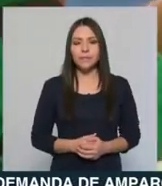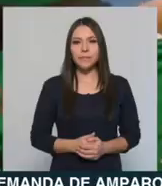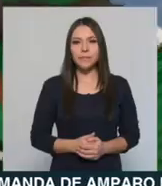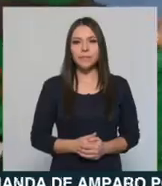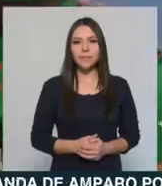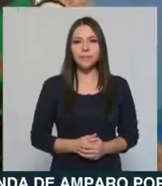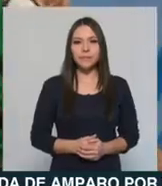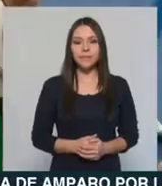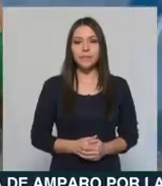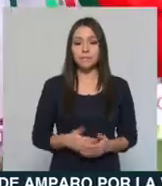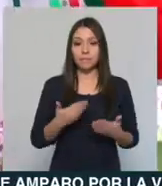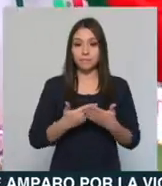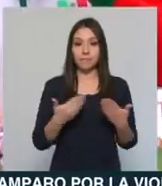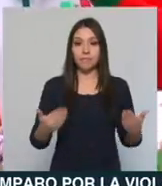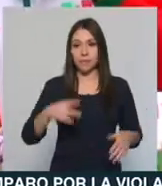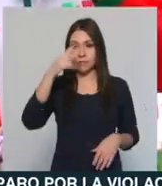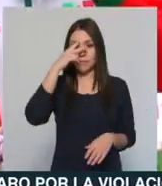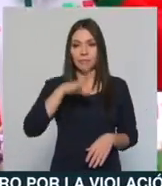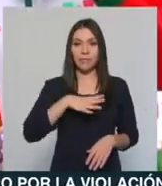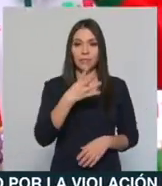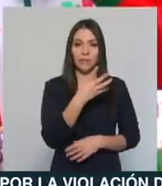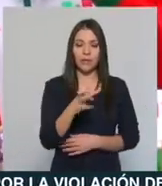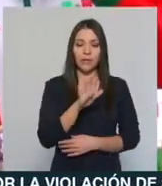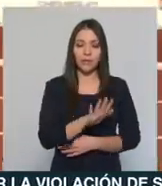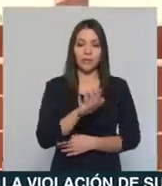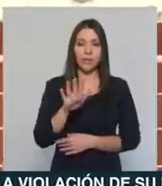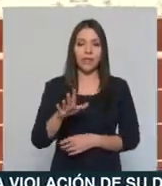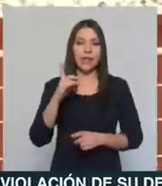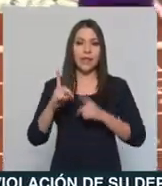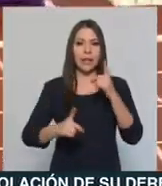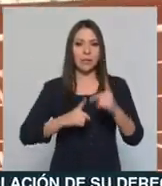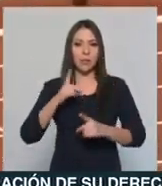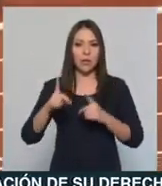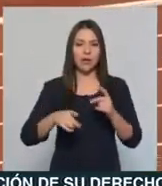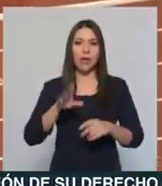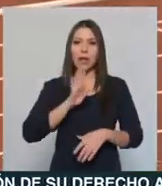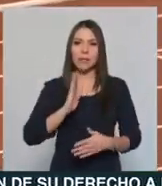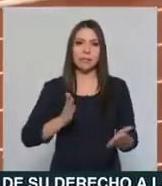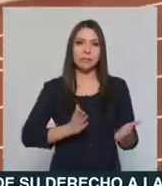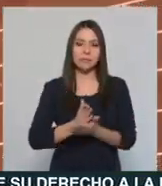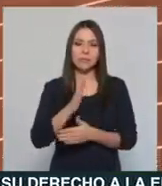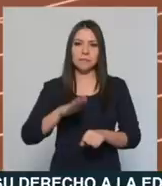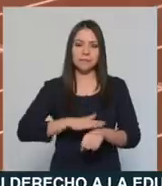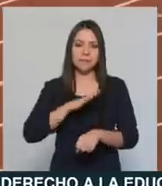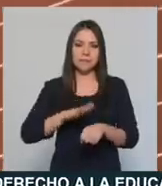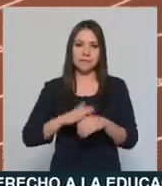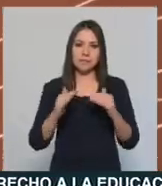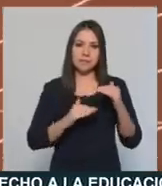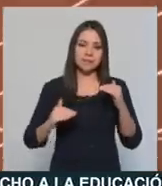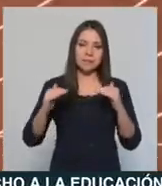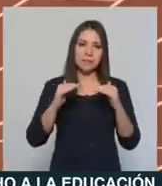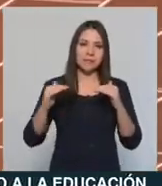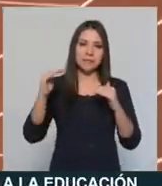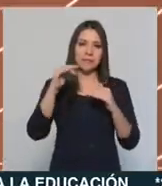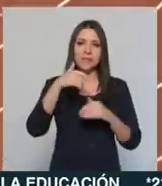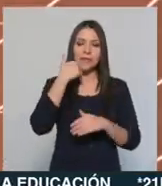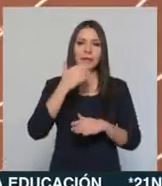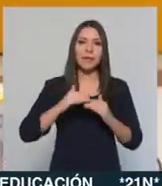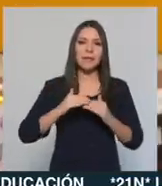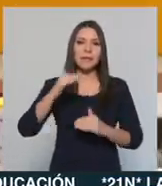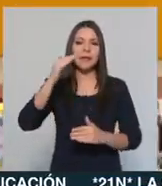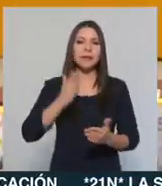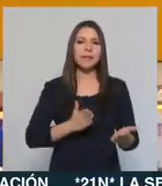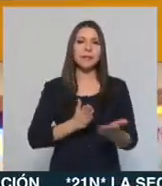Hasta el momento, México cuenta con 455 deportistas ya clasificados y se espera que la cifra aumente a